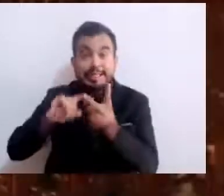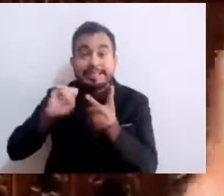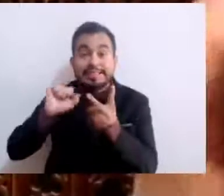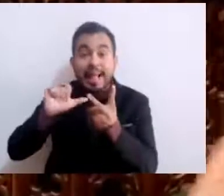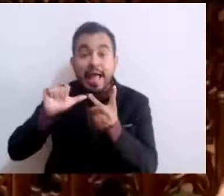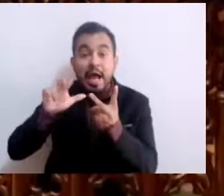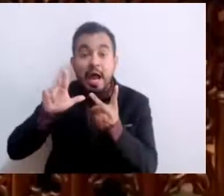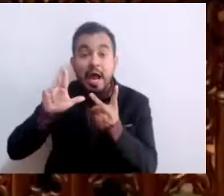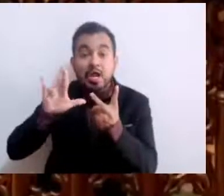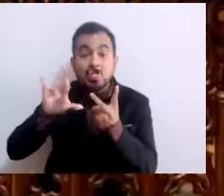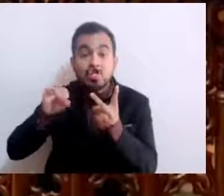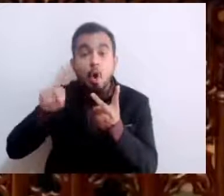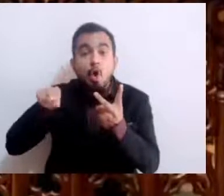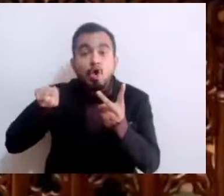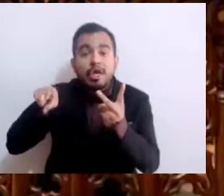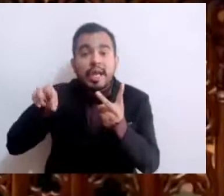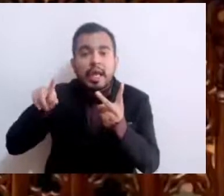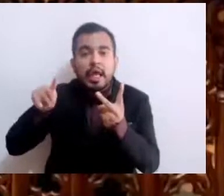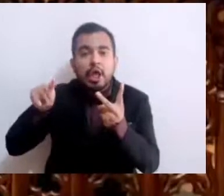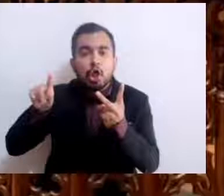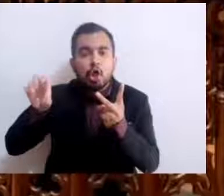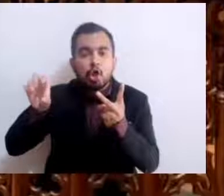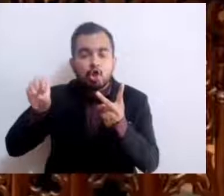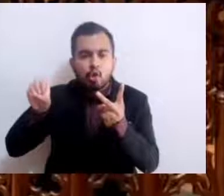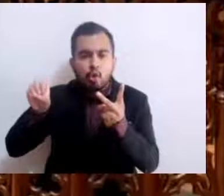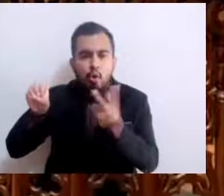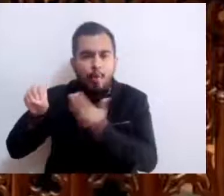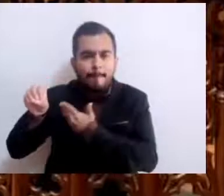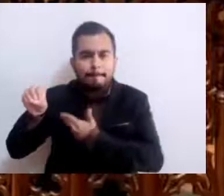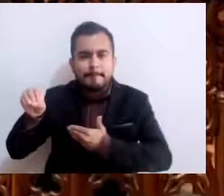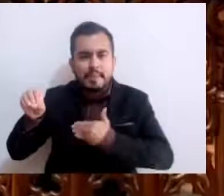rebasa más que lo que gana el presidente.